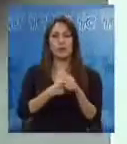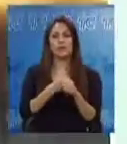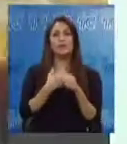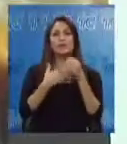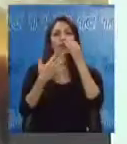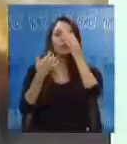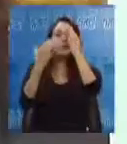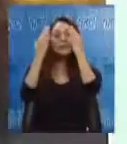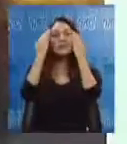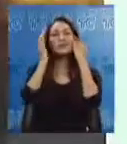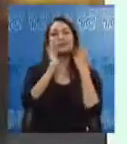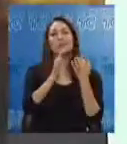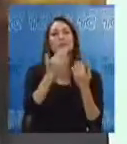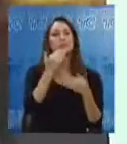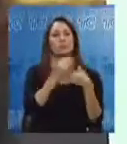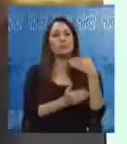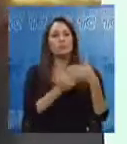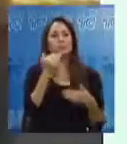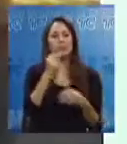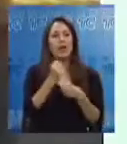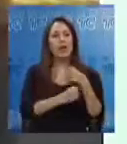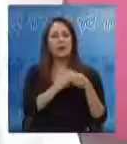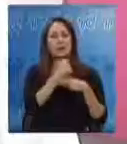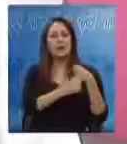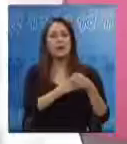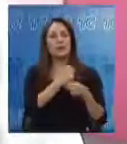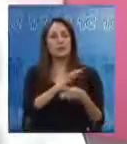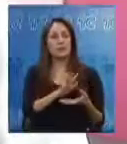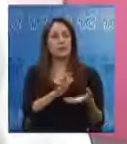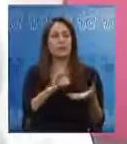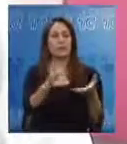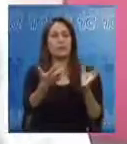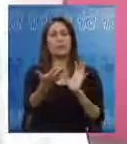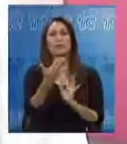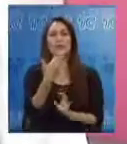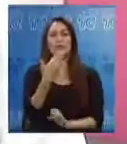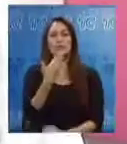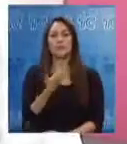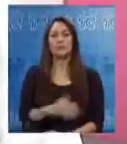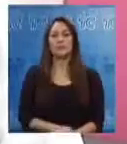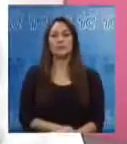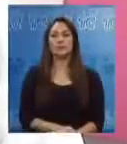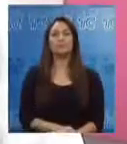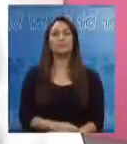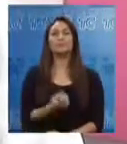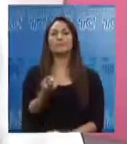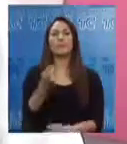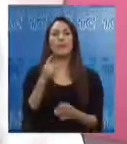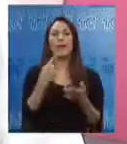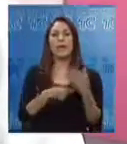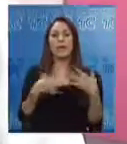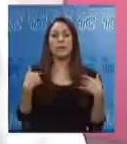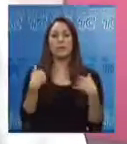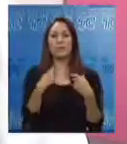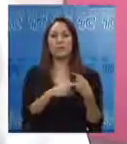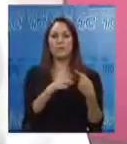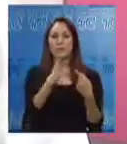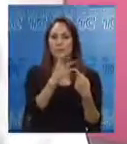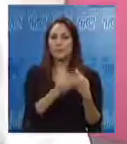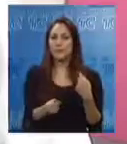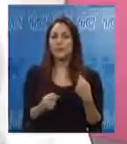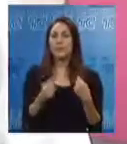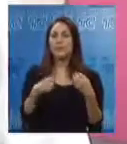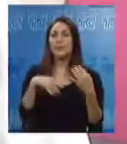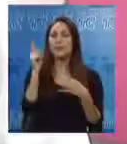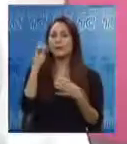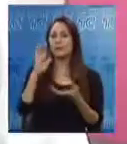cómo se ha modificado la biodiversidad con el paso de los años. ¿Cuáles especies se han extinto? ¿Cuáles especies se han originado? ¿Cuáles son más resistentes